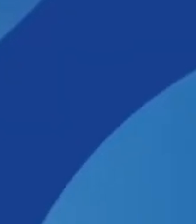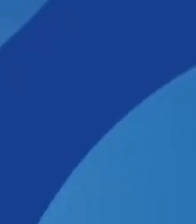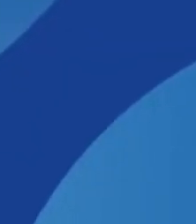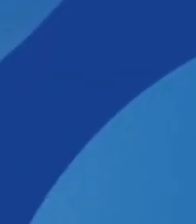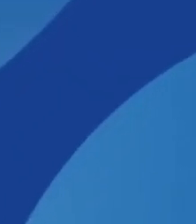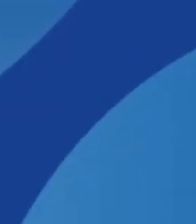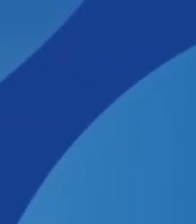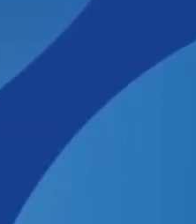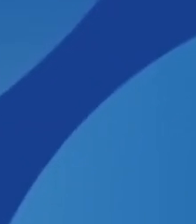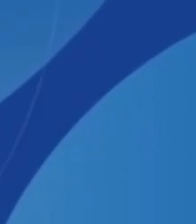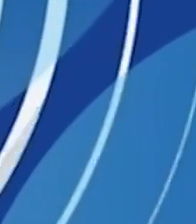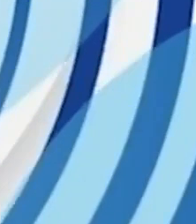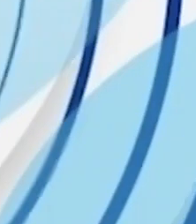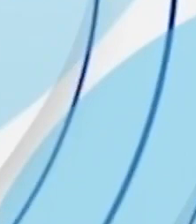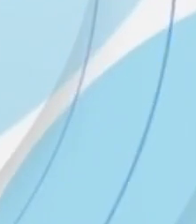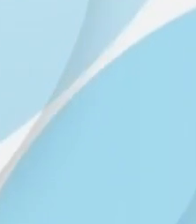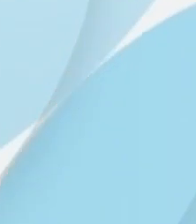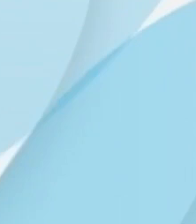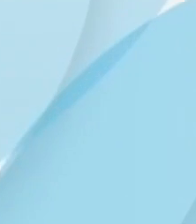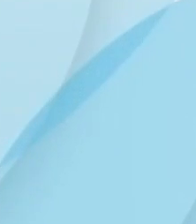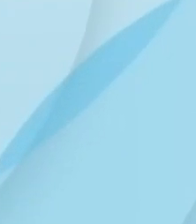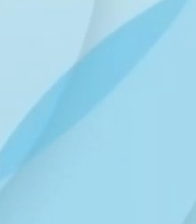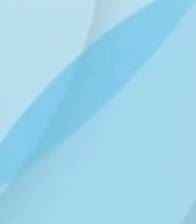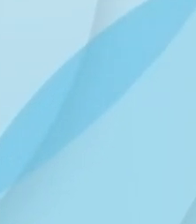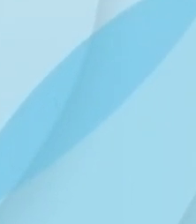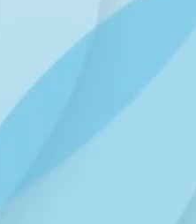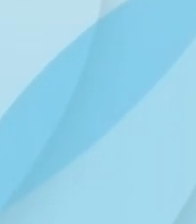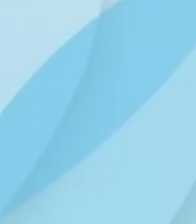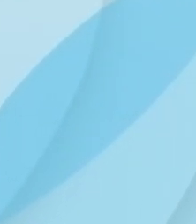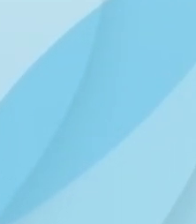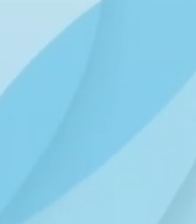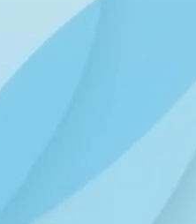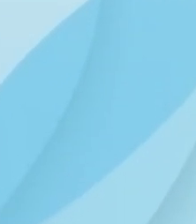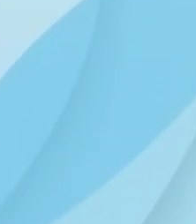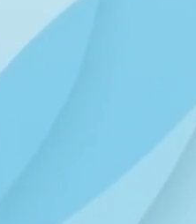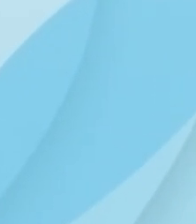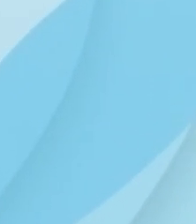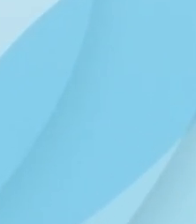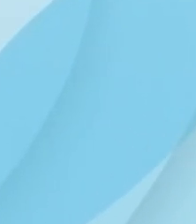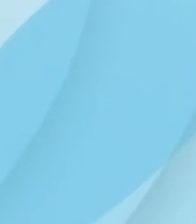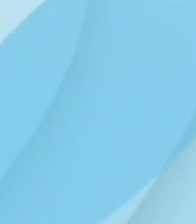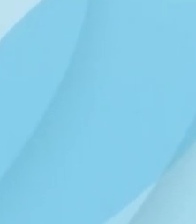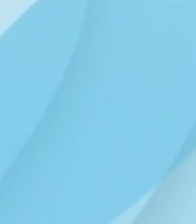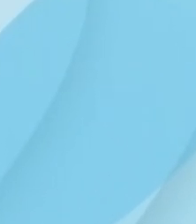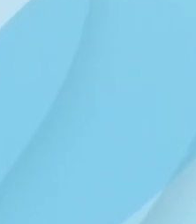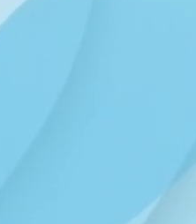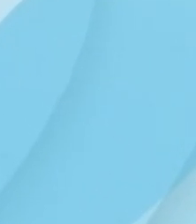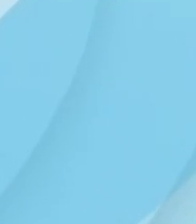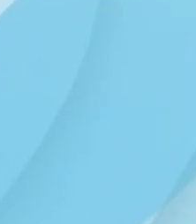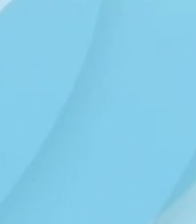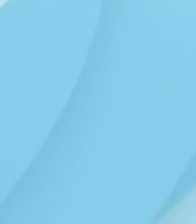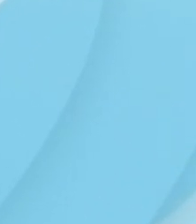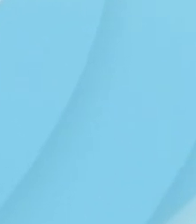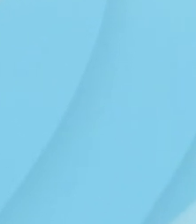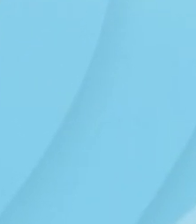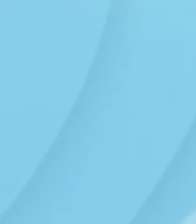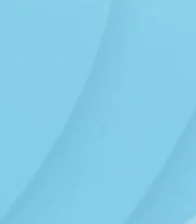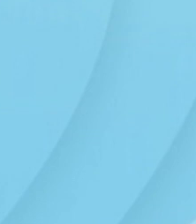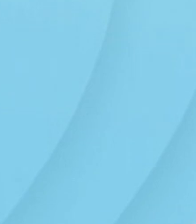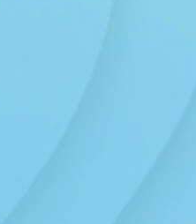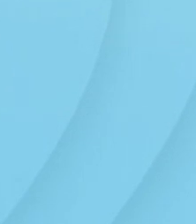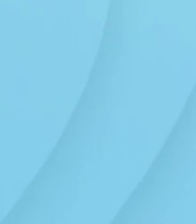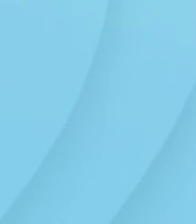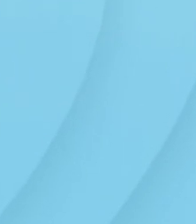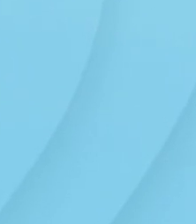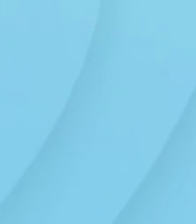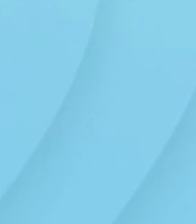La cápsula de Finanzas en Acción es traída a ustedes por el Banco de Costa Rica. Del gasto extra de hoy se